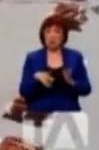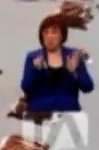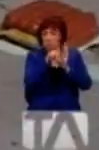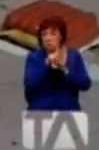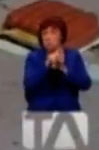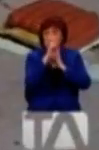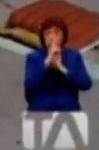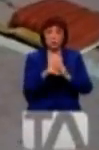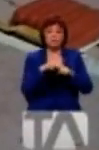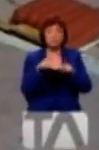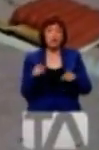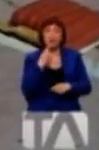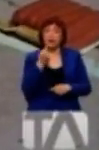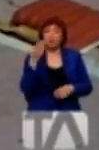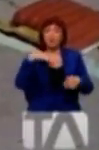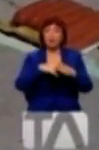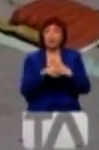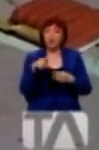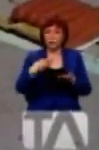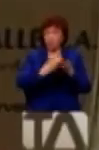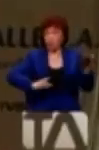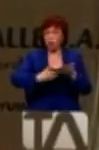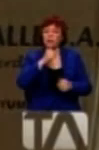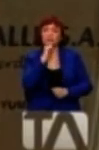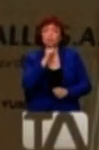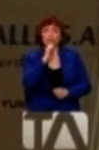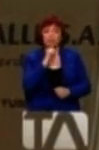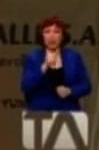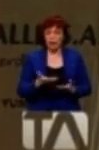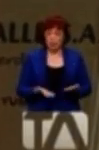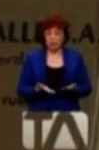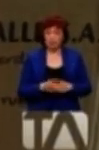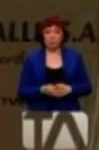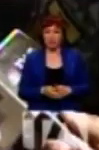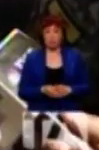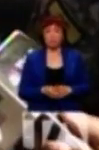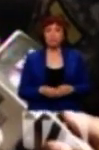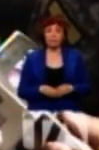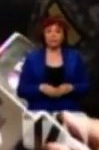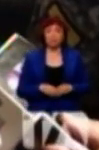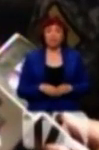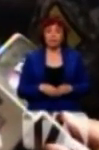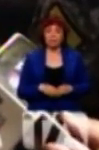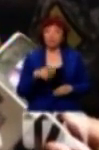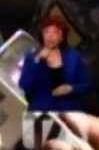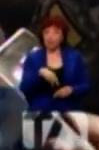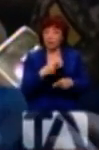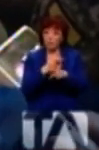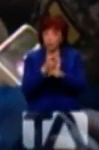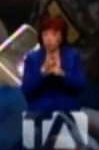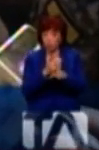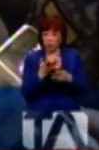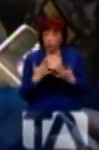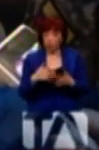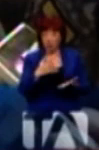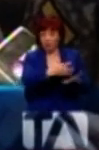correspondientes, sin embargo, ingresaba al país sin los documentos respectivos y violando la restricción actual. Este producto que se ha decomisado